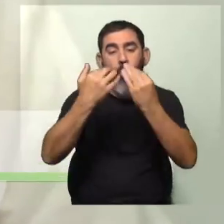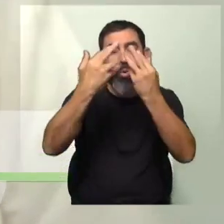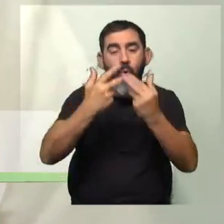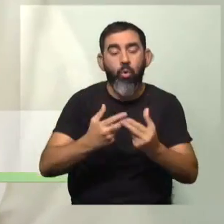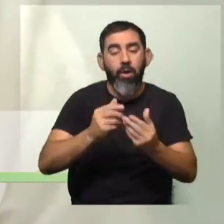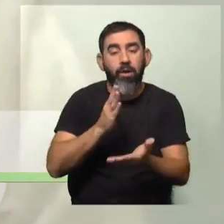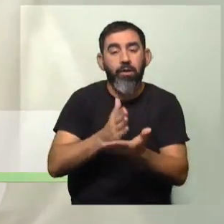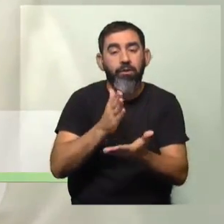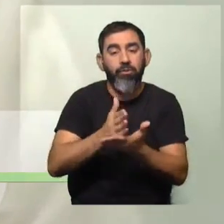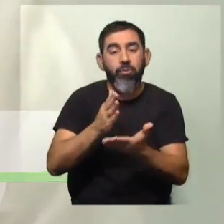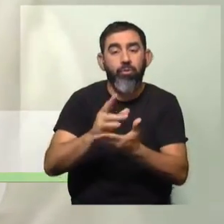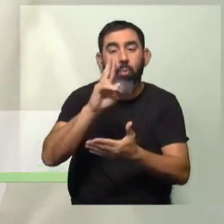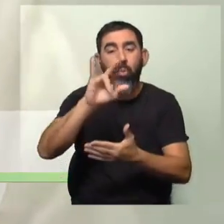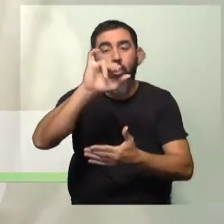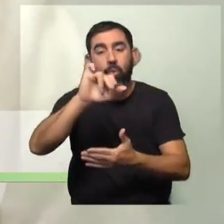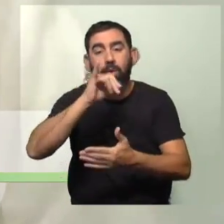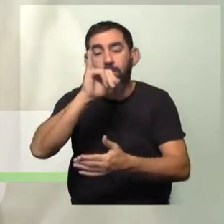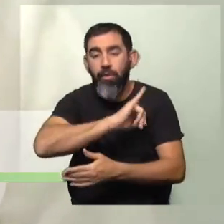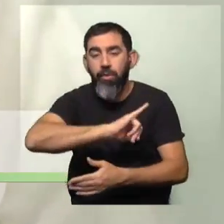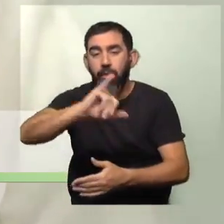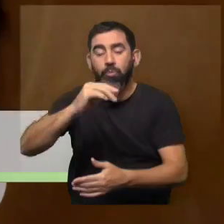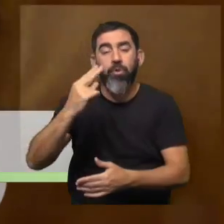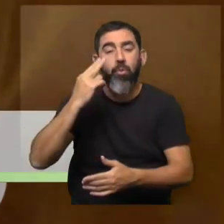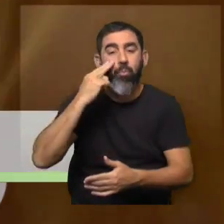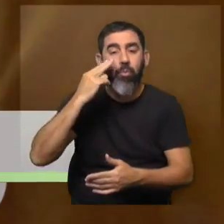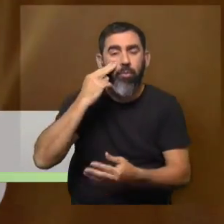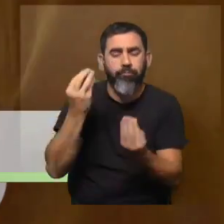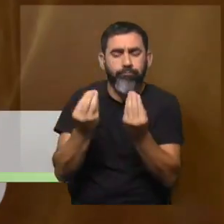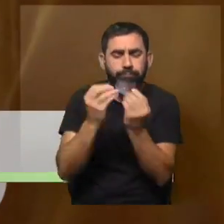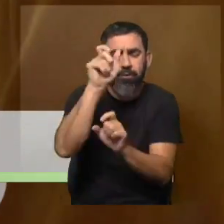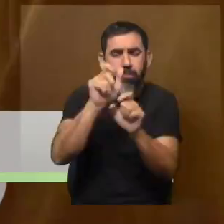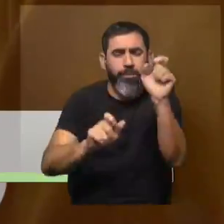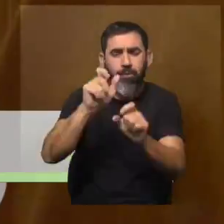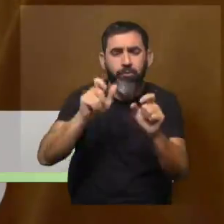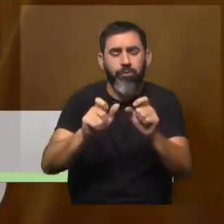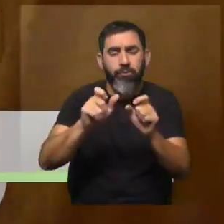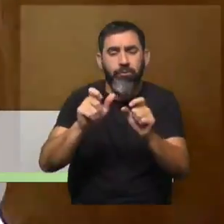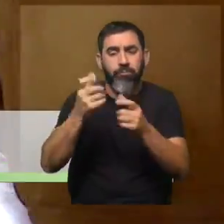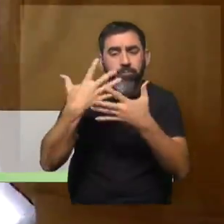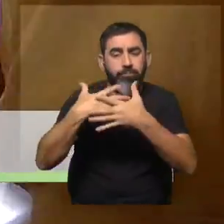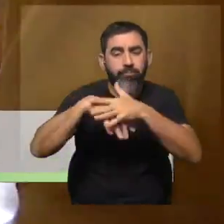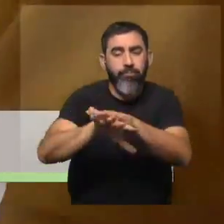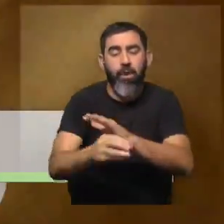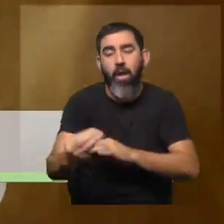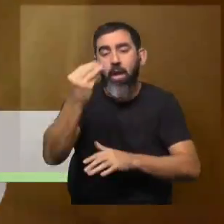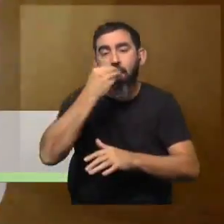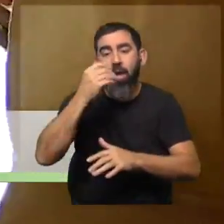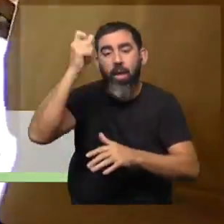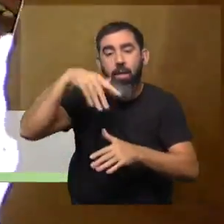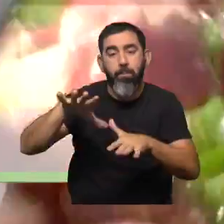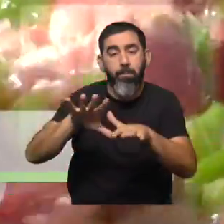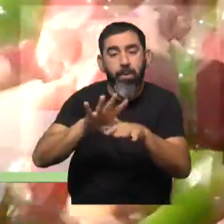solidaridad hoy denunció dificultades para que muchas personas puedan integrarse al plan de alimentación del